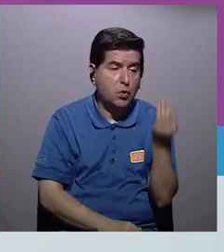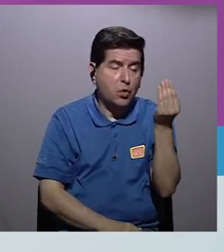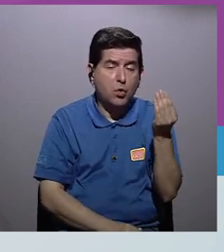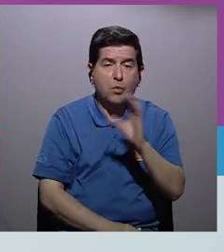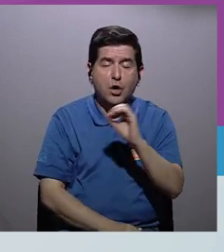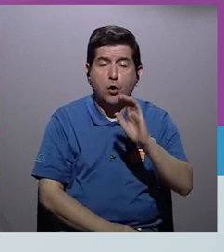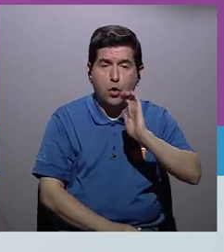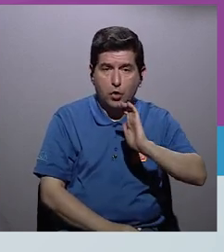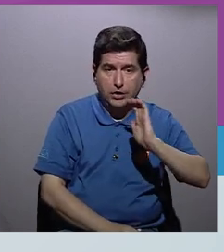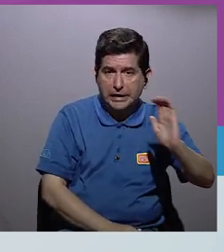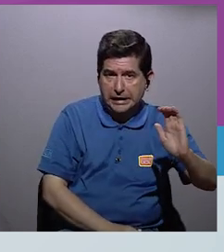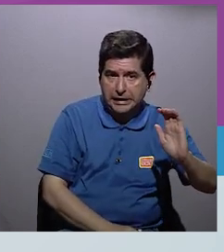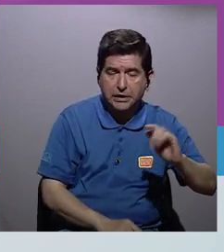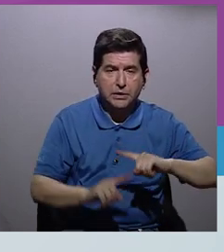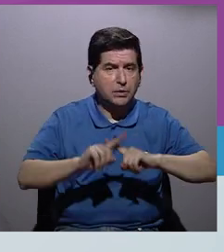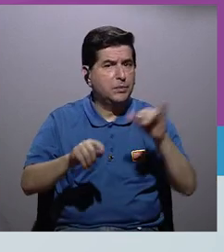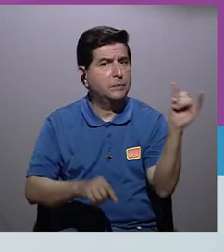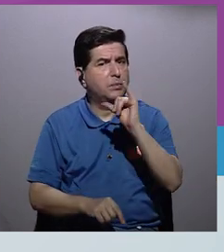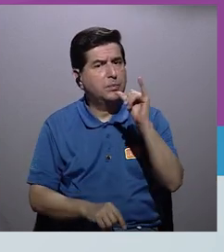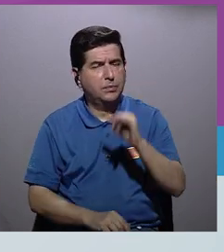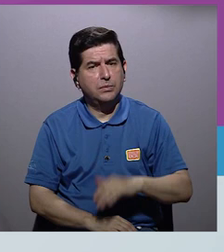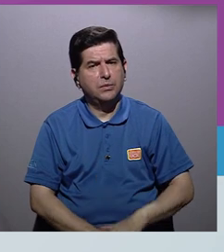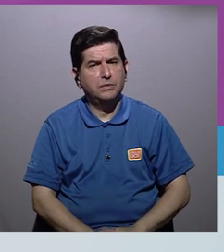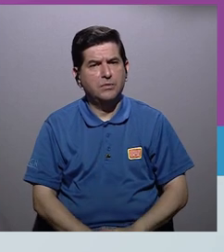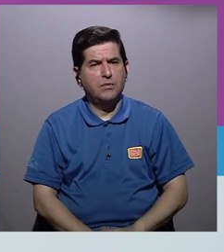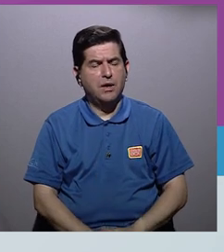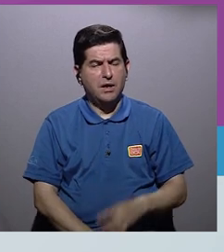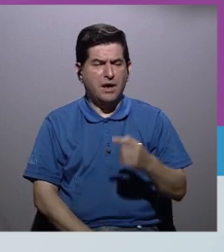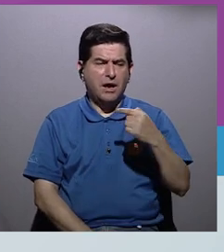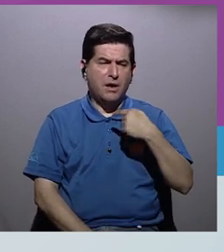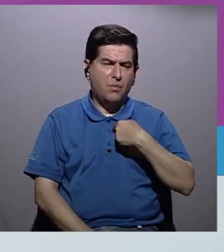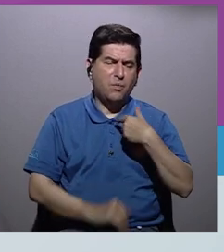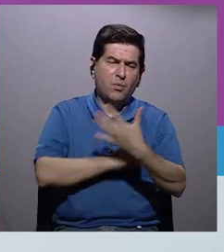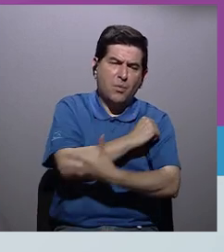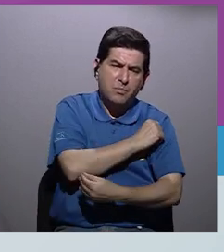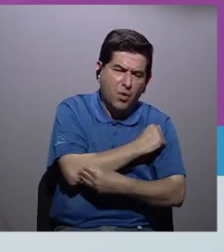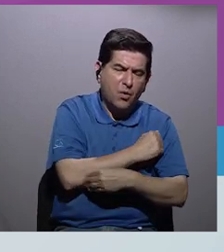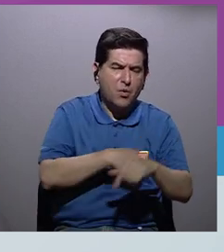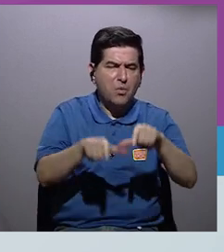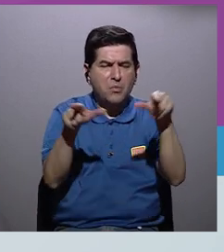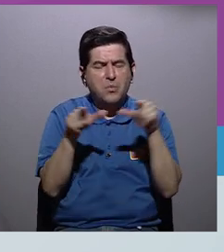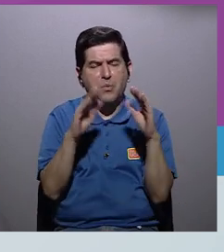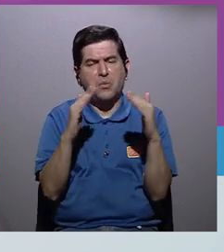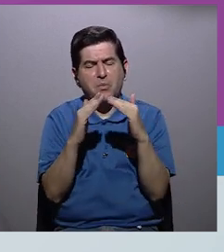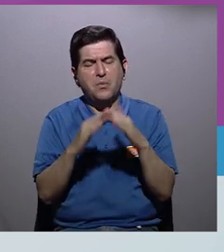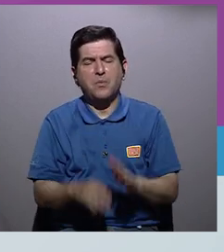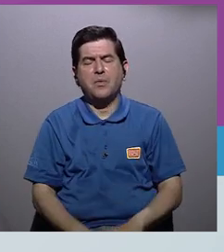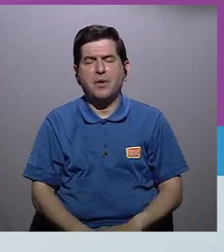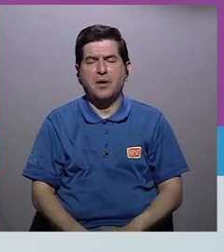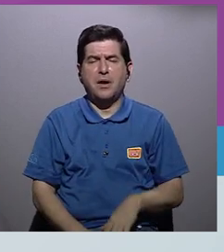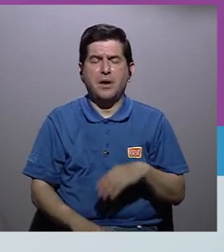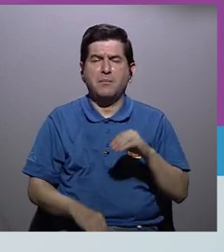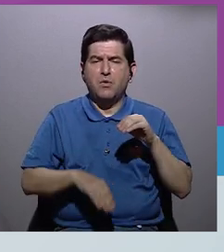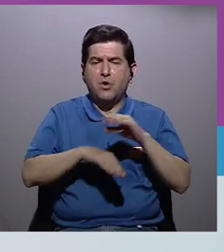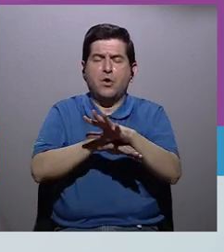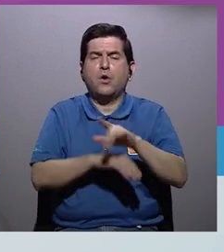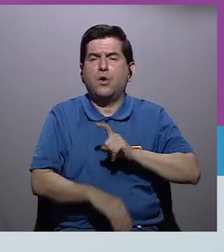niño o niña, pero también por ser pobre, por donde se vive, por orientación sexual,